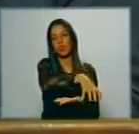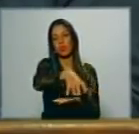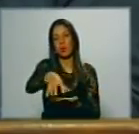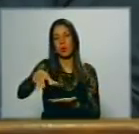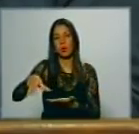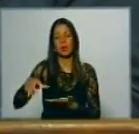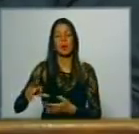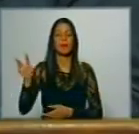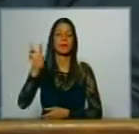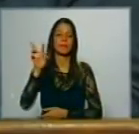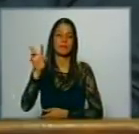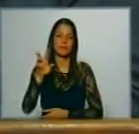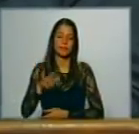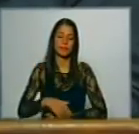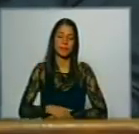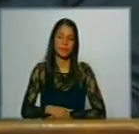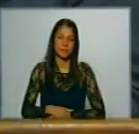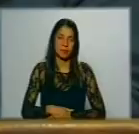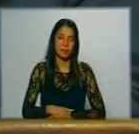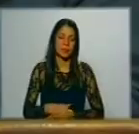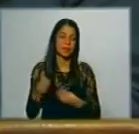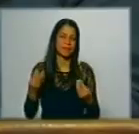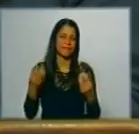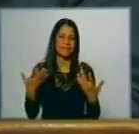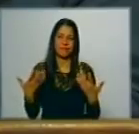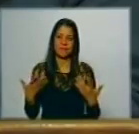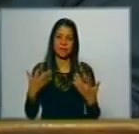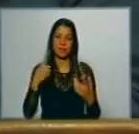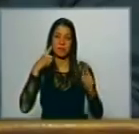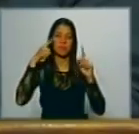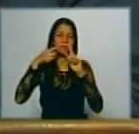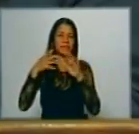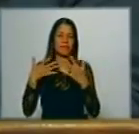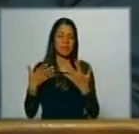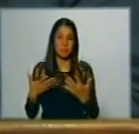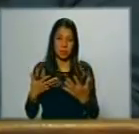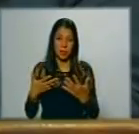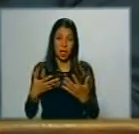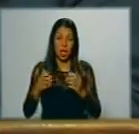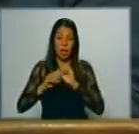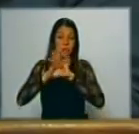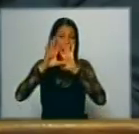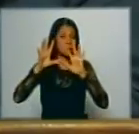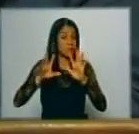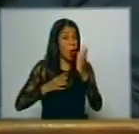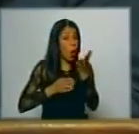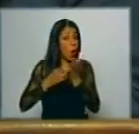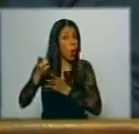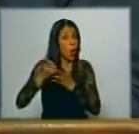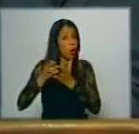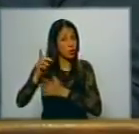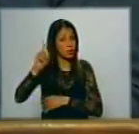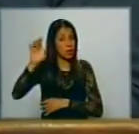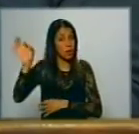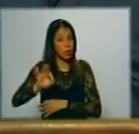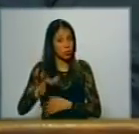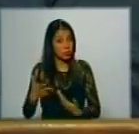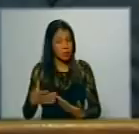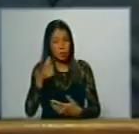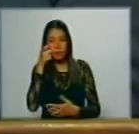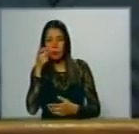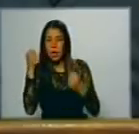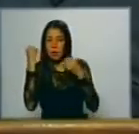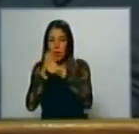de bienes y servicios, a los fines de garantizar que sean transparentes, eficaces, eficientes